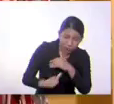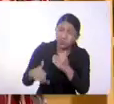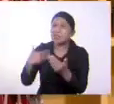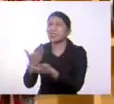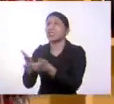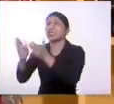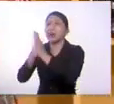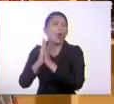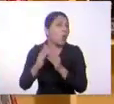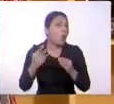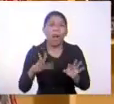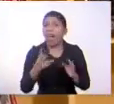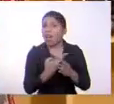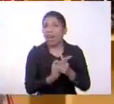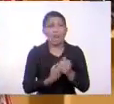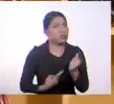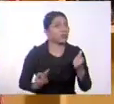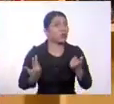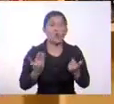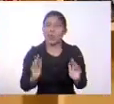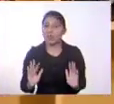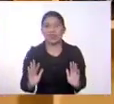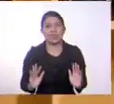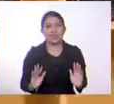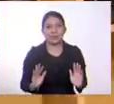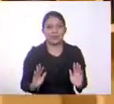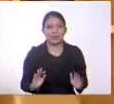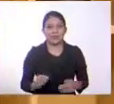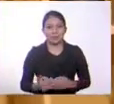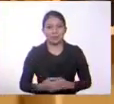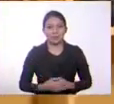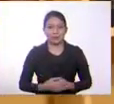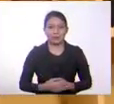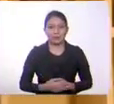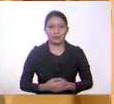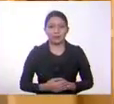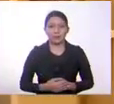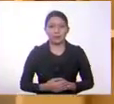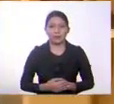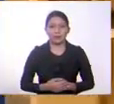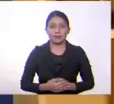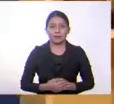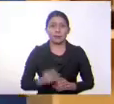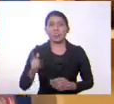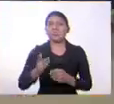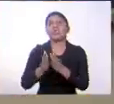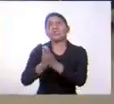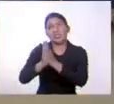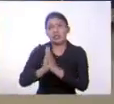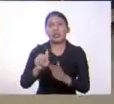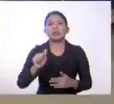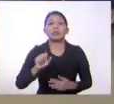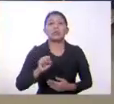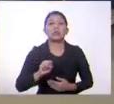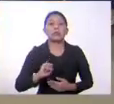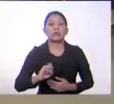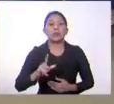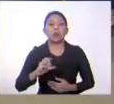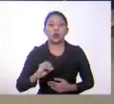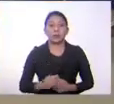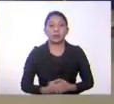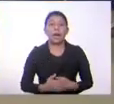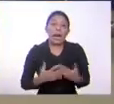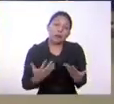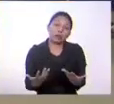permisos necesarios. Pero esto lo lleva a una solicitud de asilo. Entonces puede